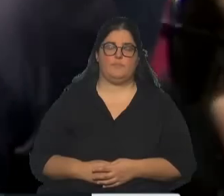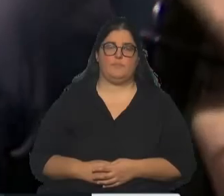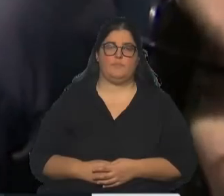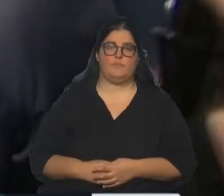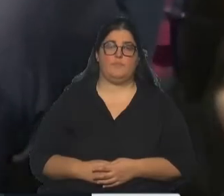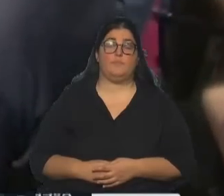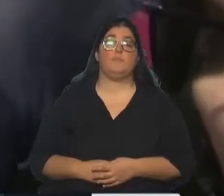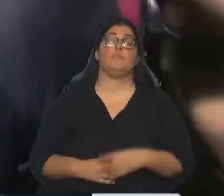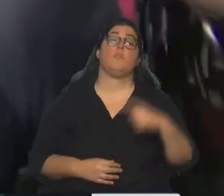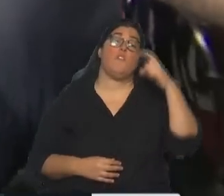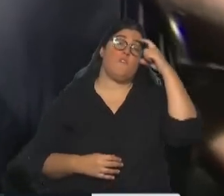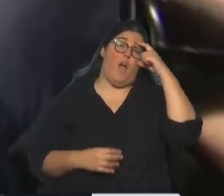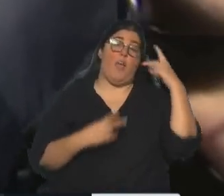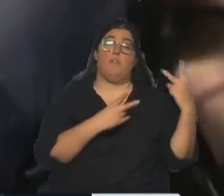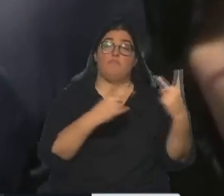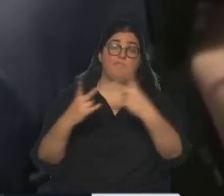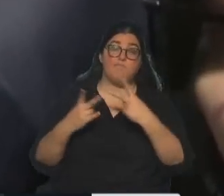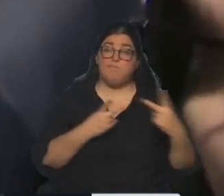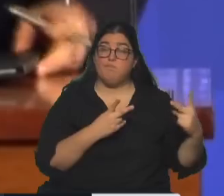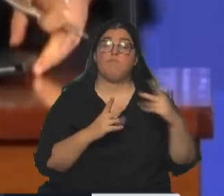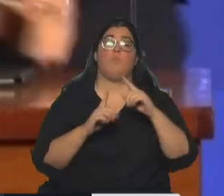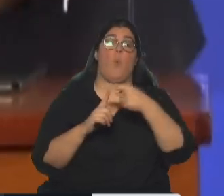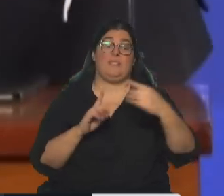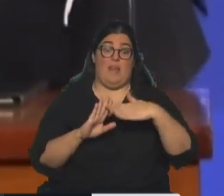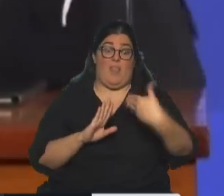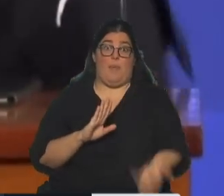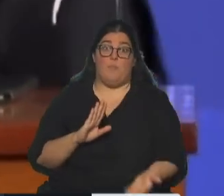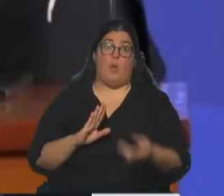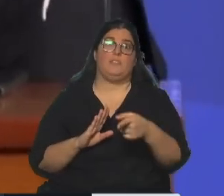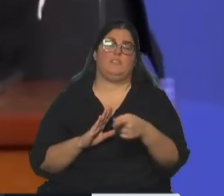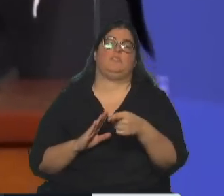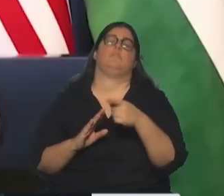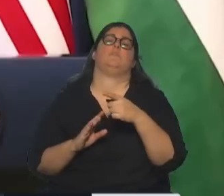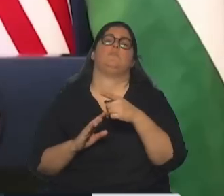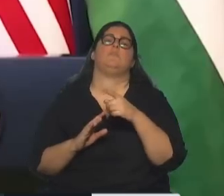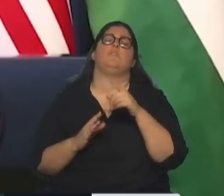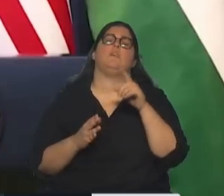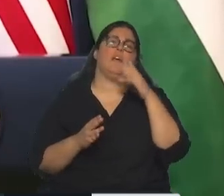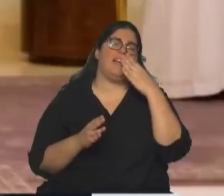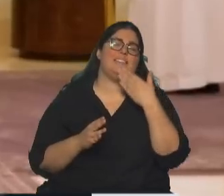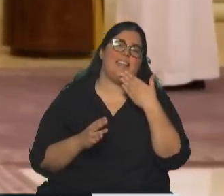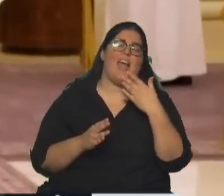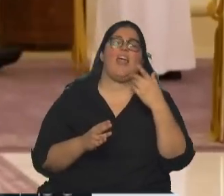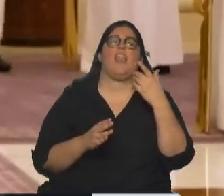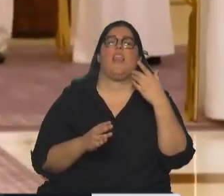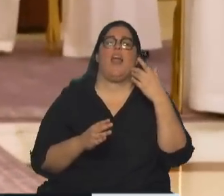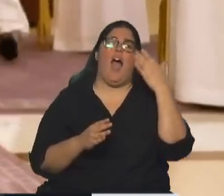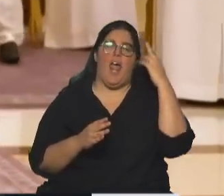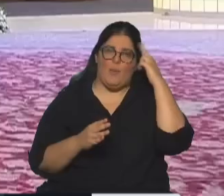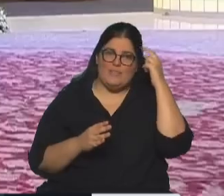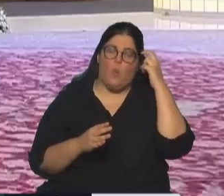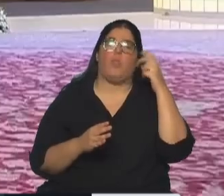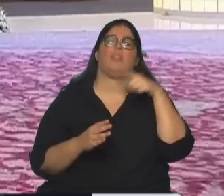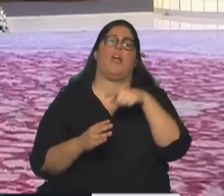Solo una semana después de la gira del presidente estadounidense Joe Biden por Medio Oriente, que abarcó Israel, Palestina y Arabia Saudita, su par